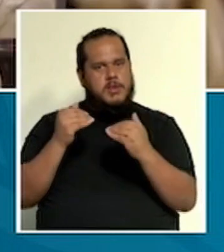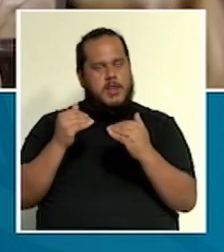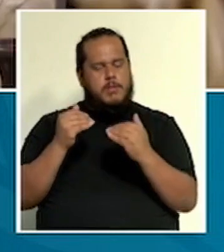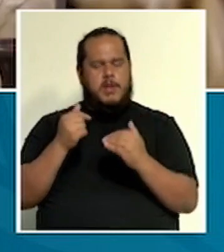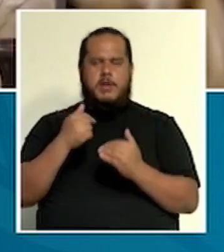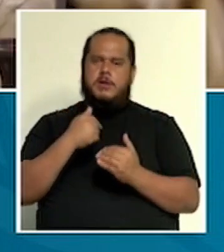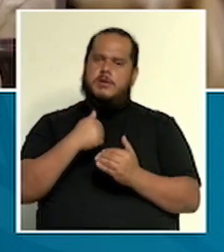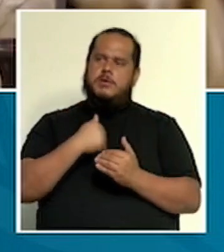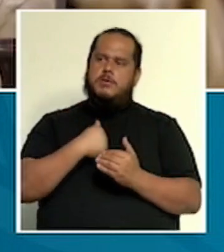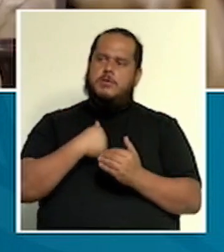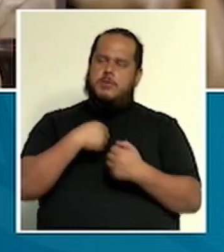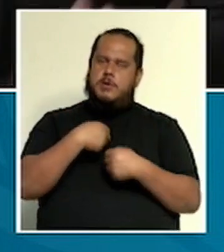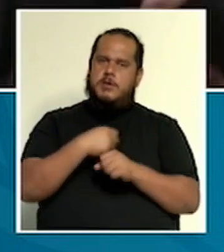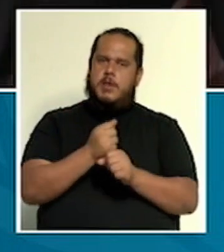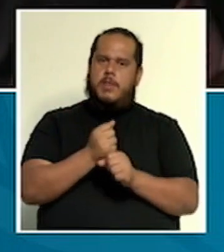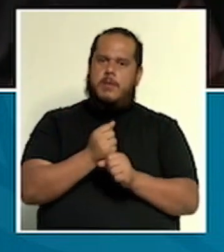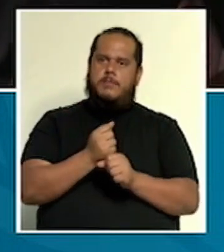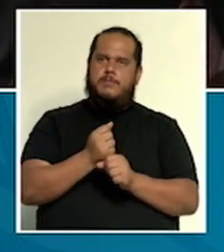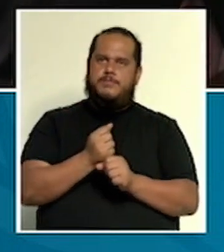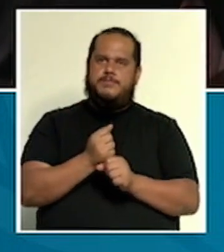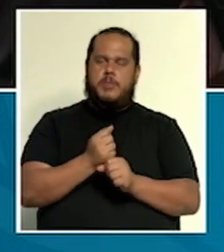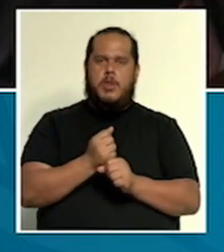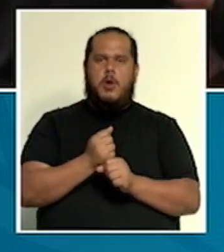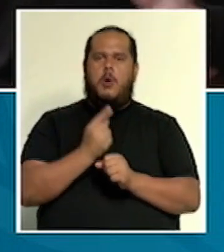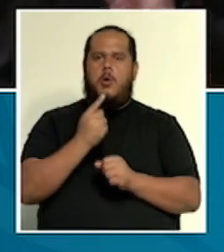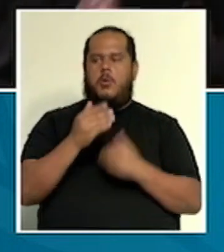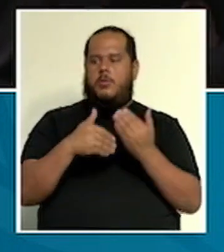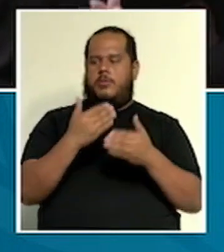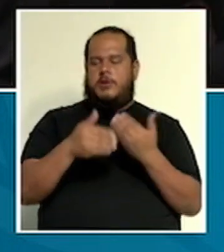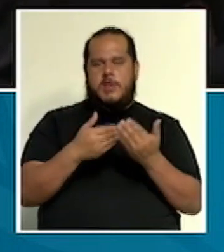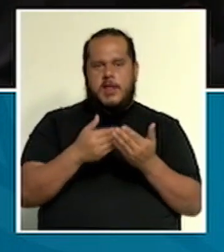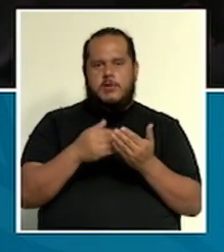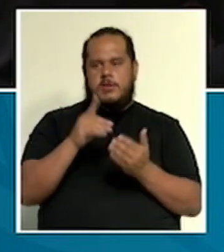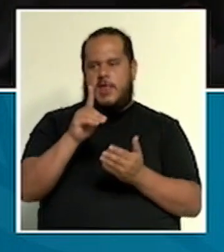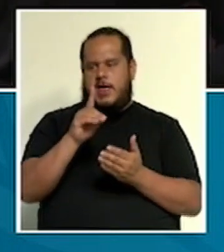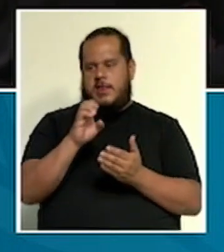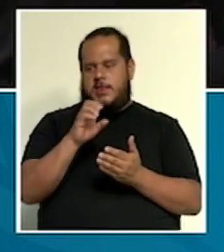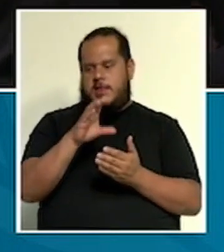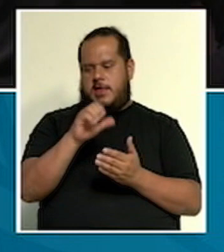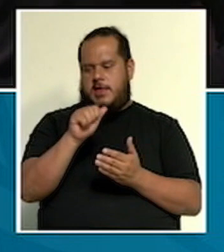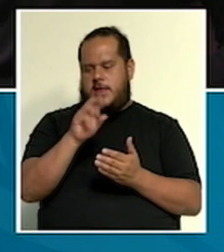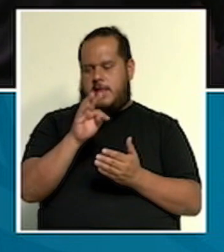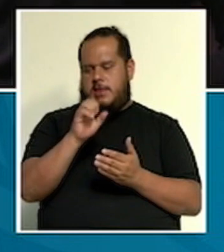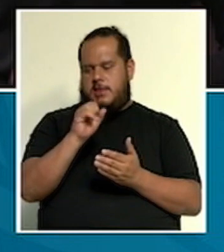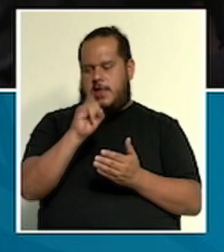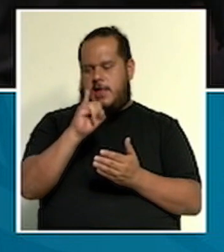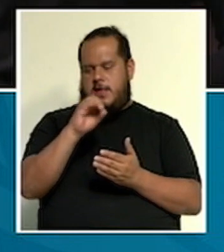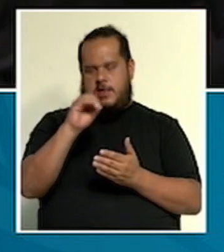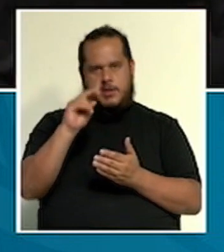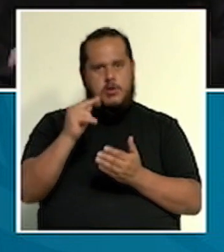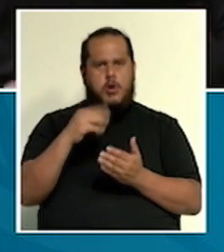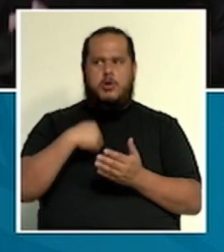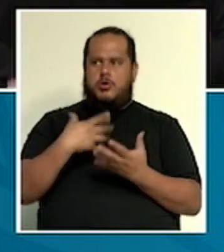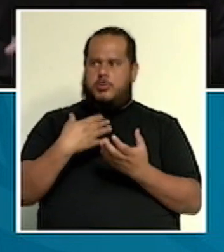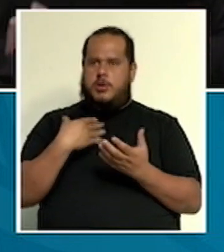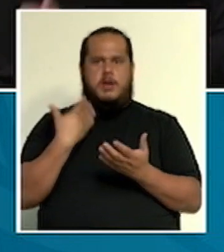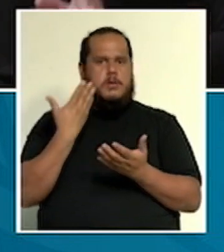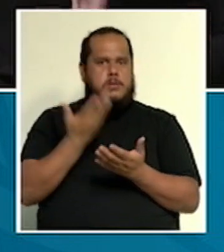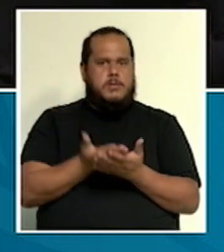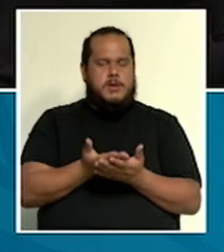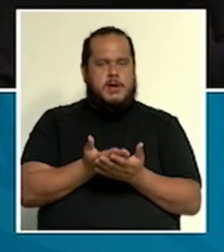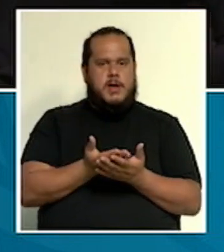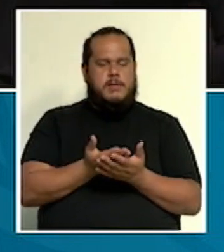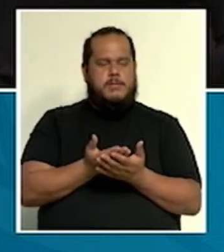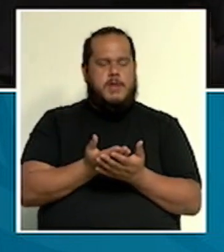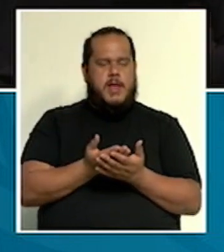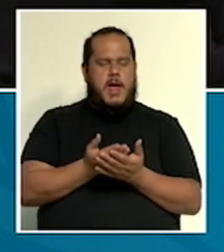estoy como haciendo un proceso de decantación de la palabra. Yo quisiera como llegar